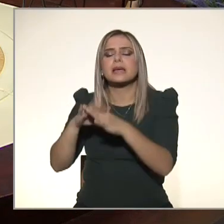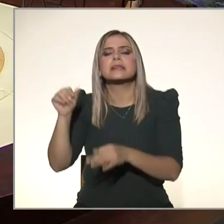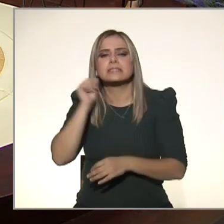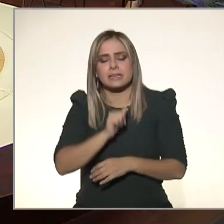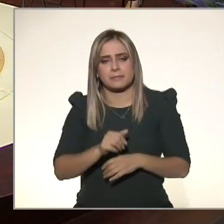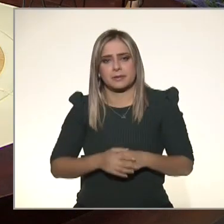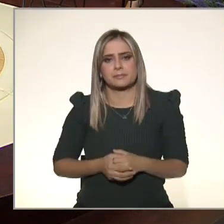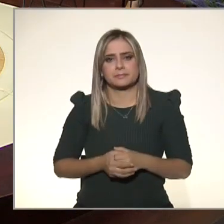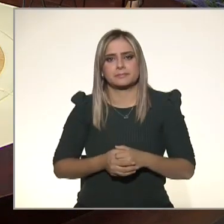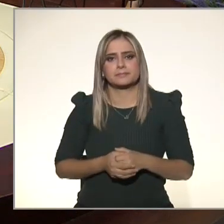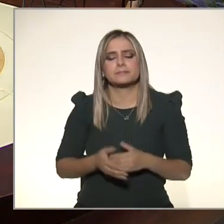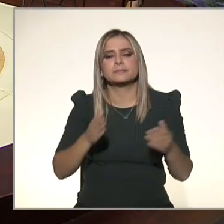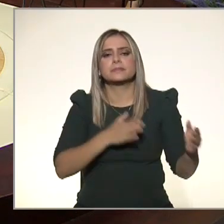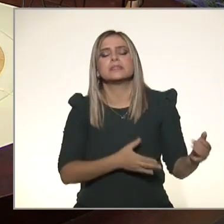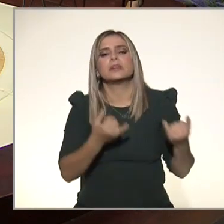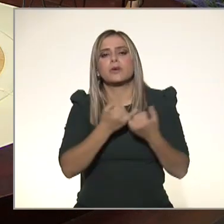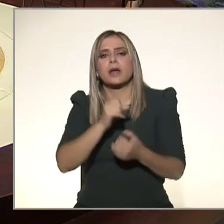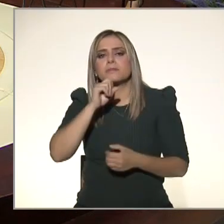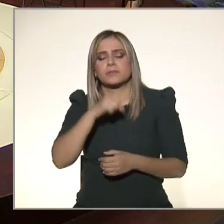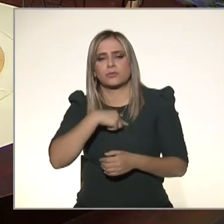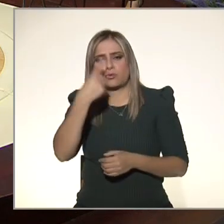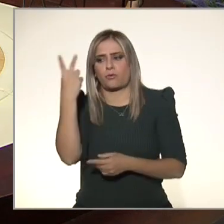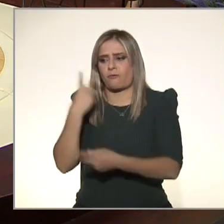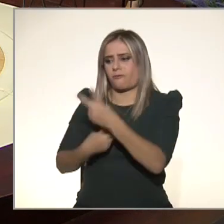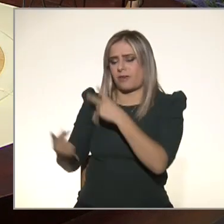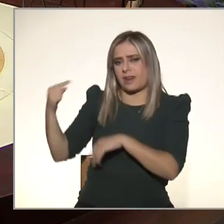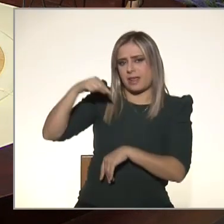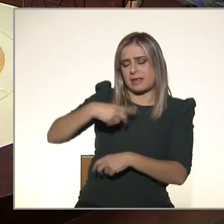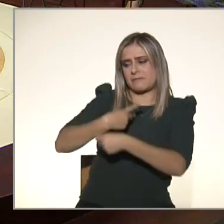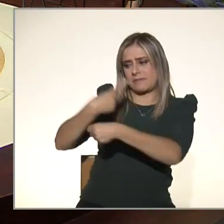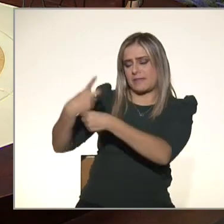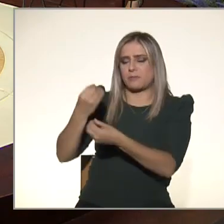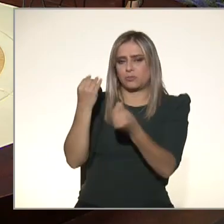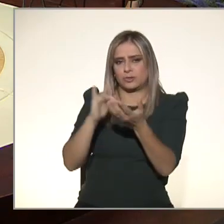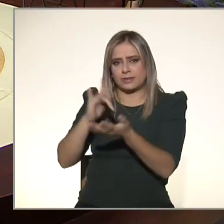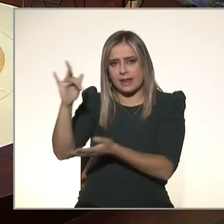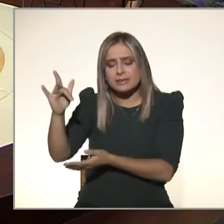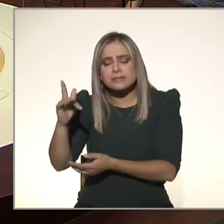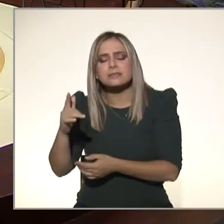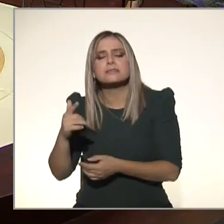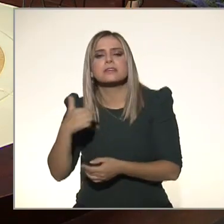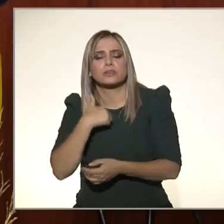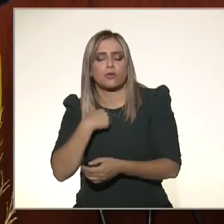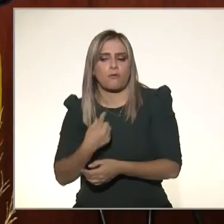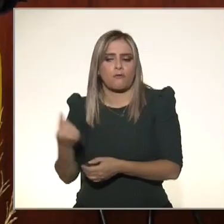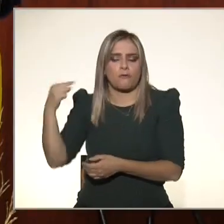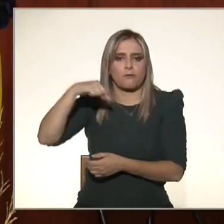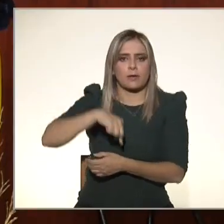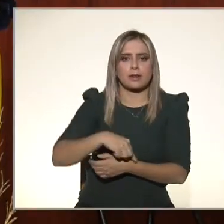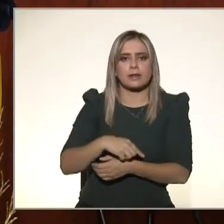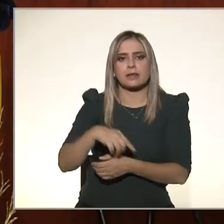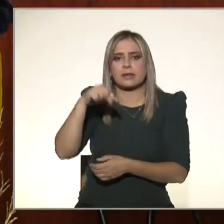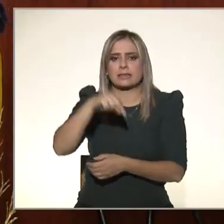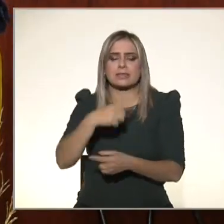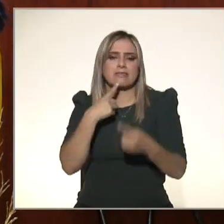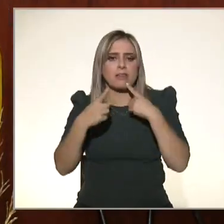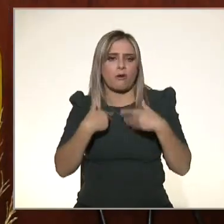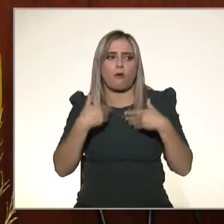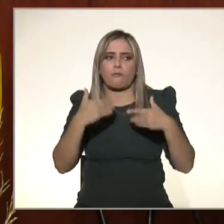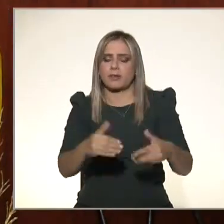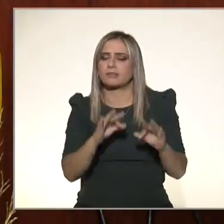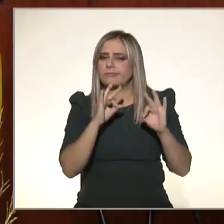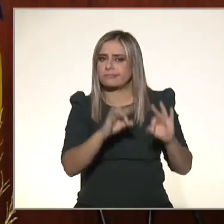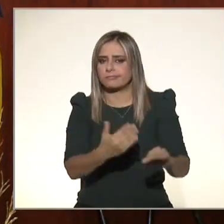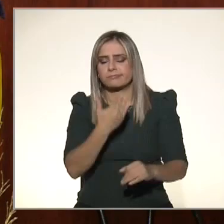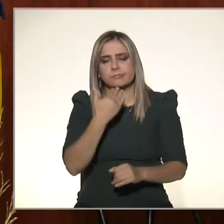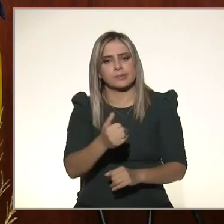Y el otro punto importante, digo, yo siempre que vengo y que agradezco la invitación, les doy muchas flores al programa, pero ese es